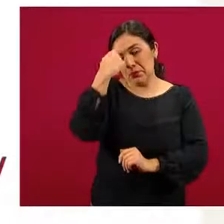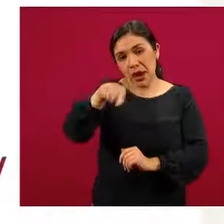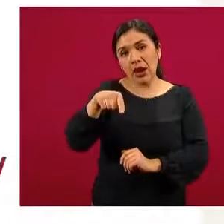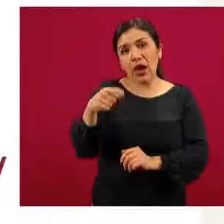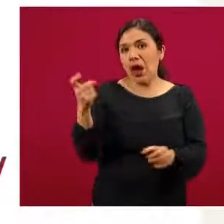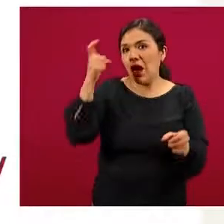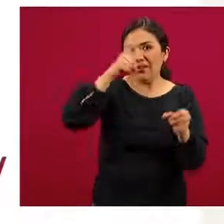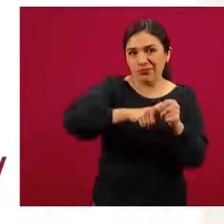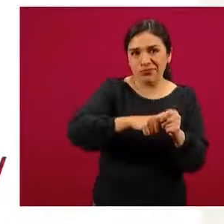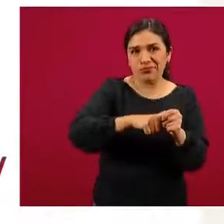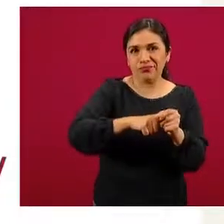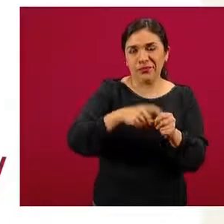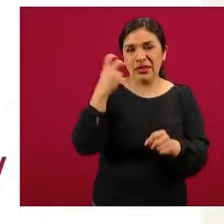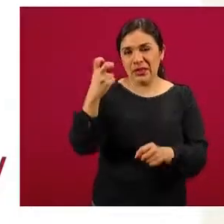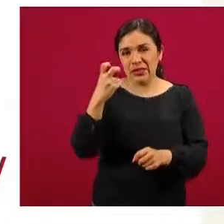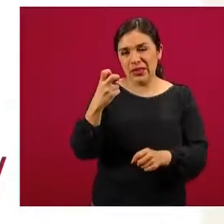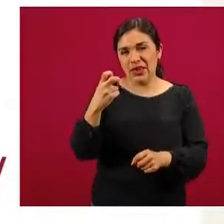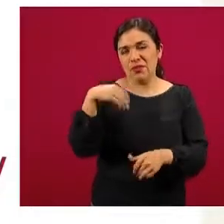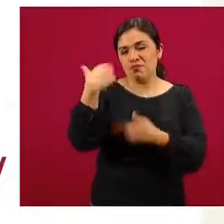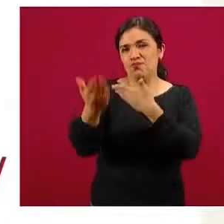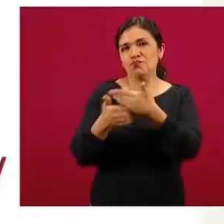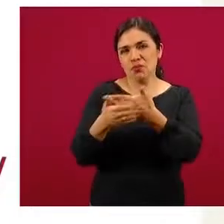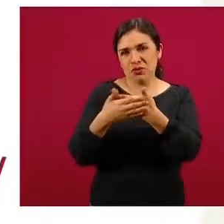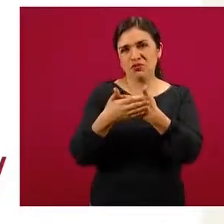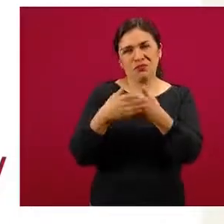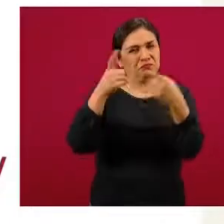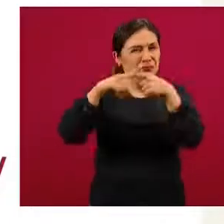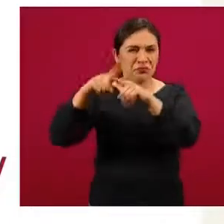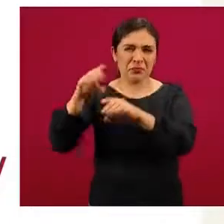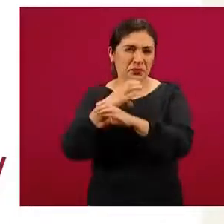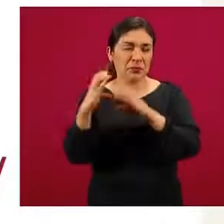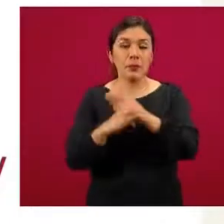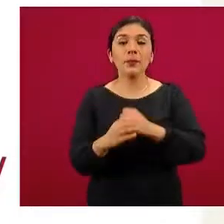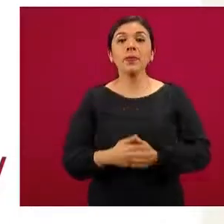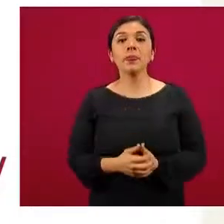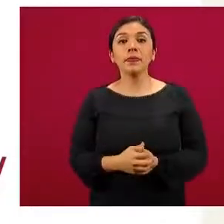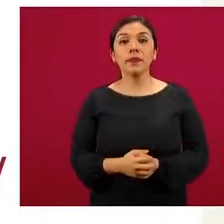la información sobre este evento y otras cosas.